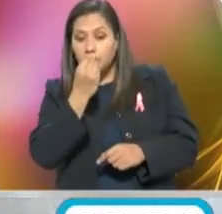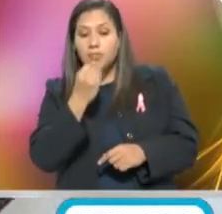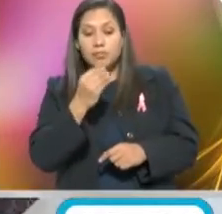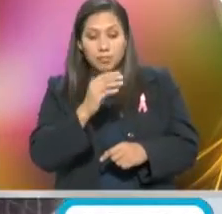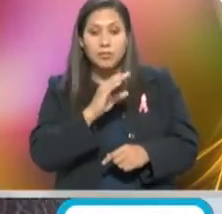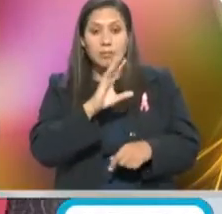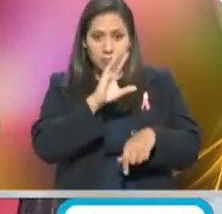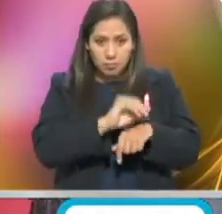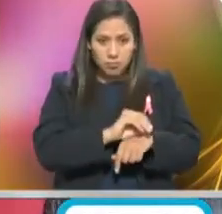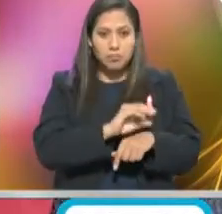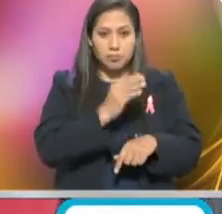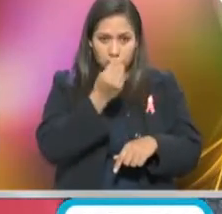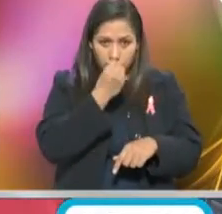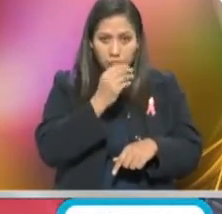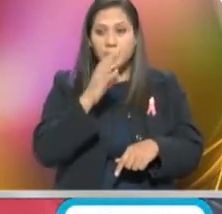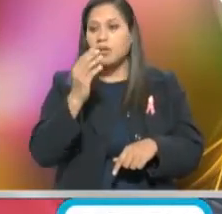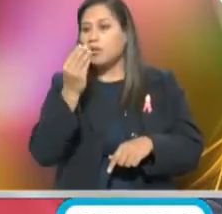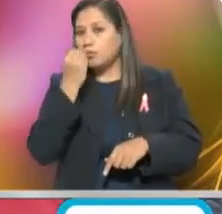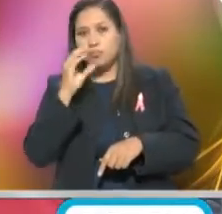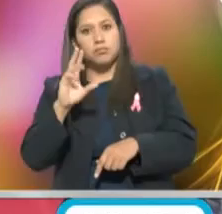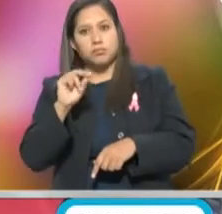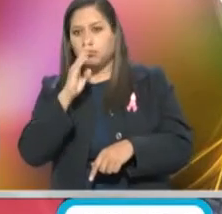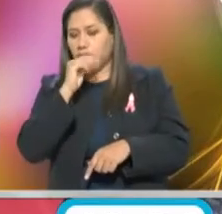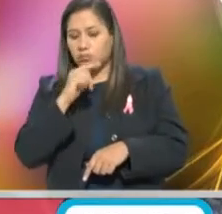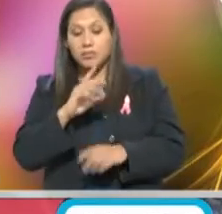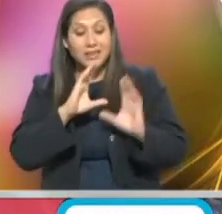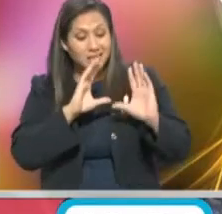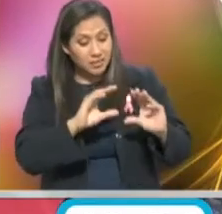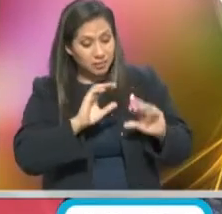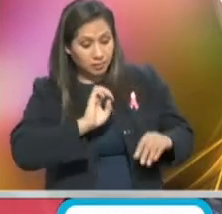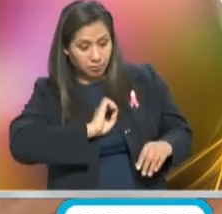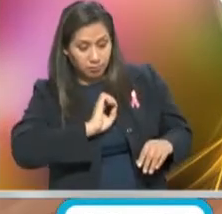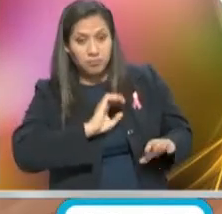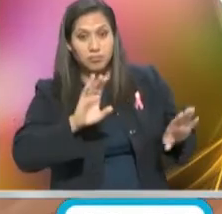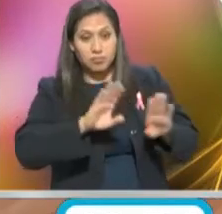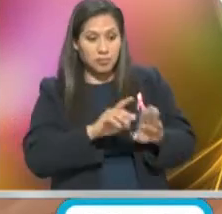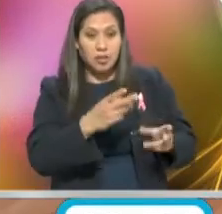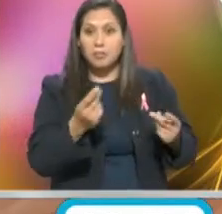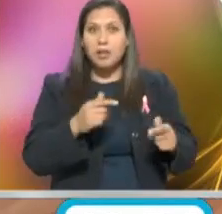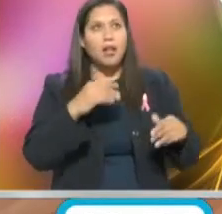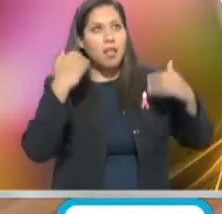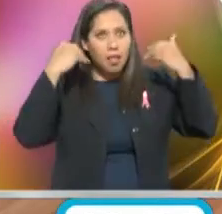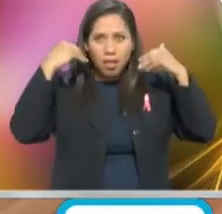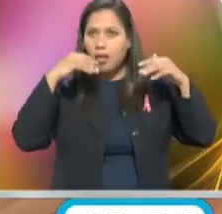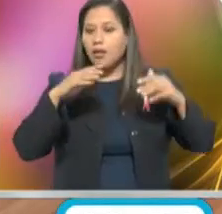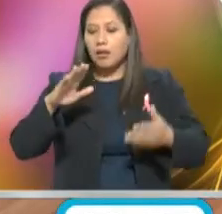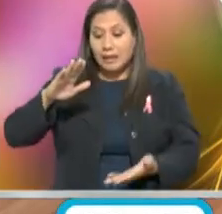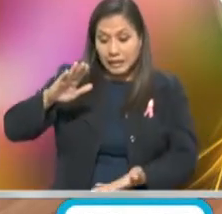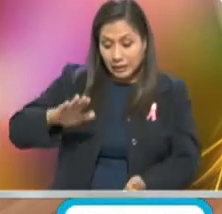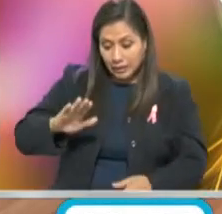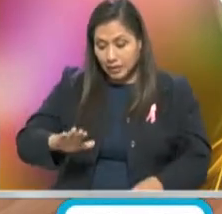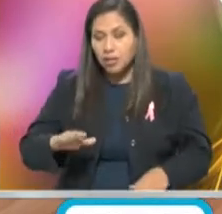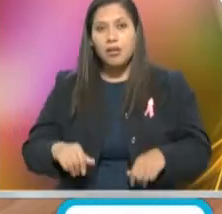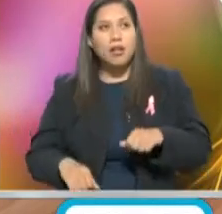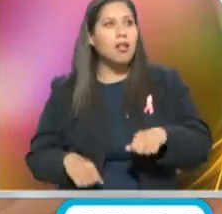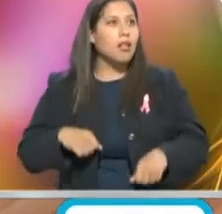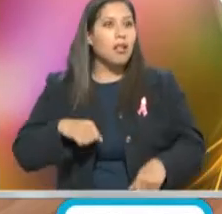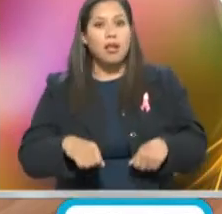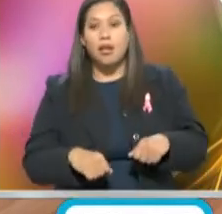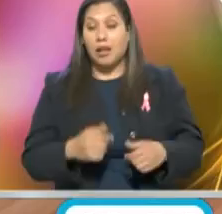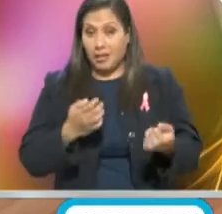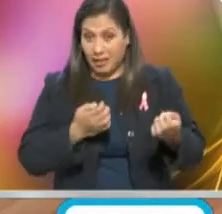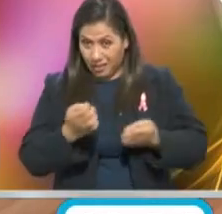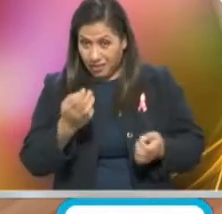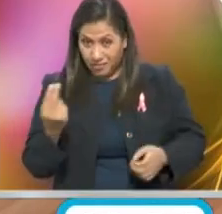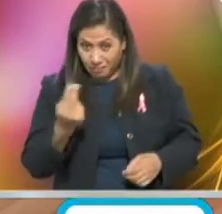pueden comer. La forma en la que los vas incluso adiestrando, si tu perro es muy dinámico, si es grande y si requiere de mucho